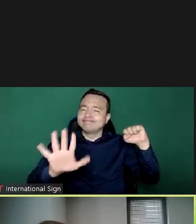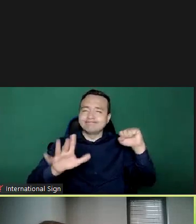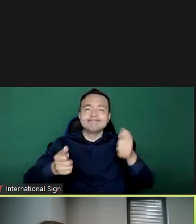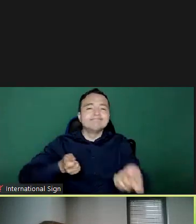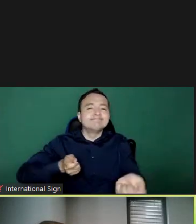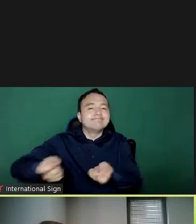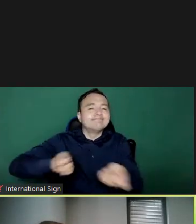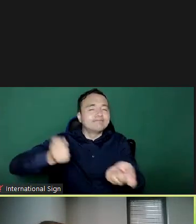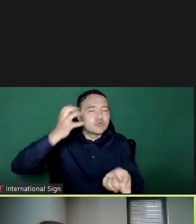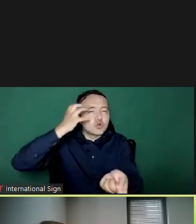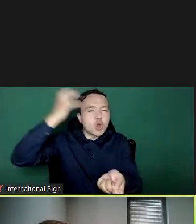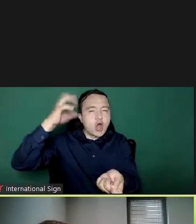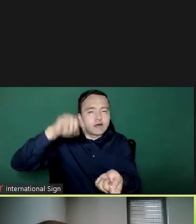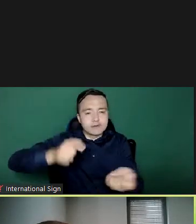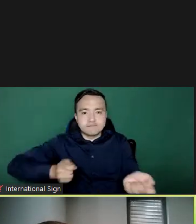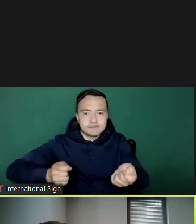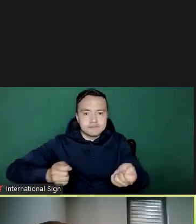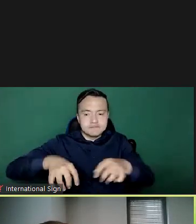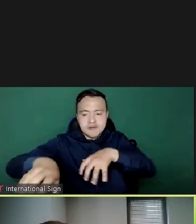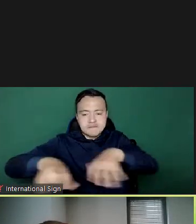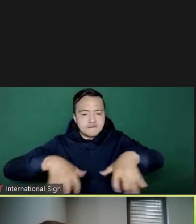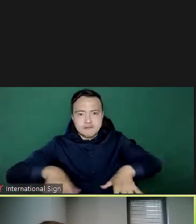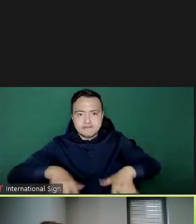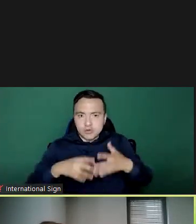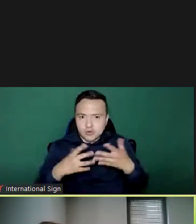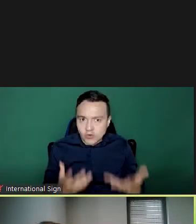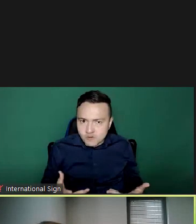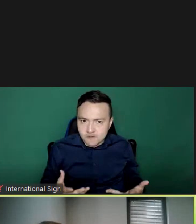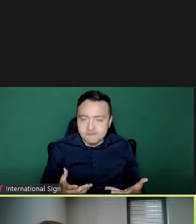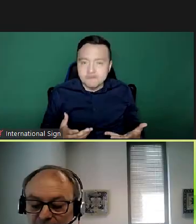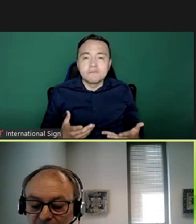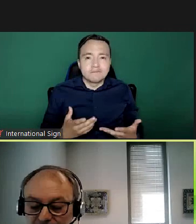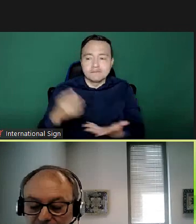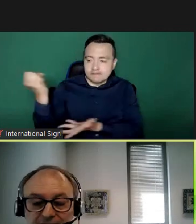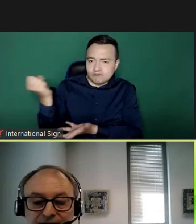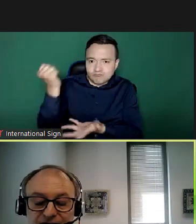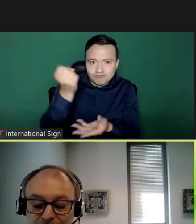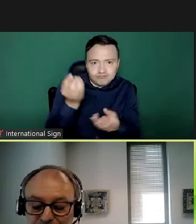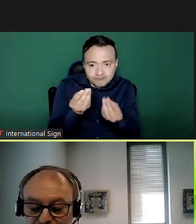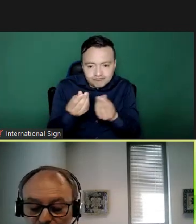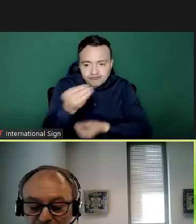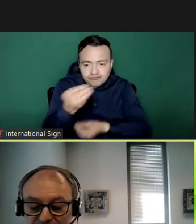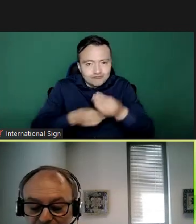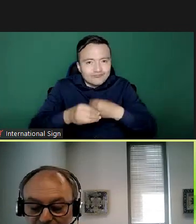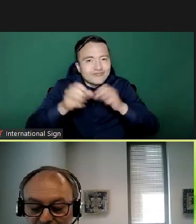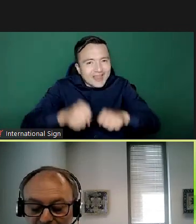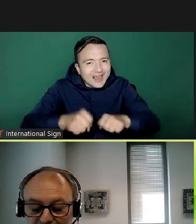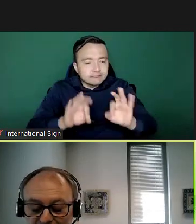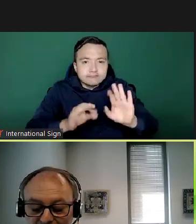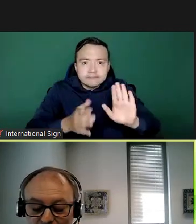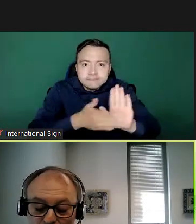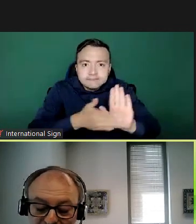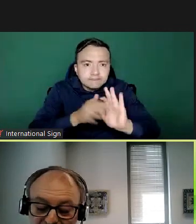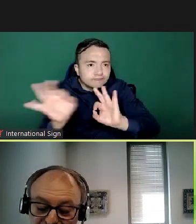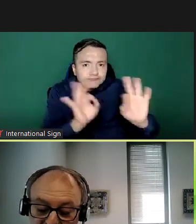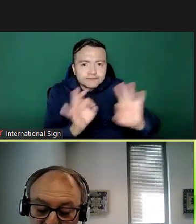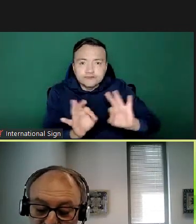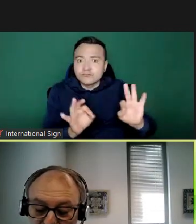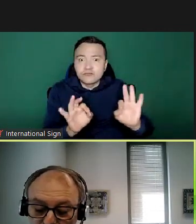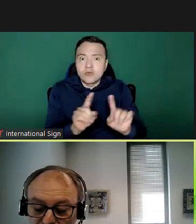en los procedimientos de control fiduciario que trata de garantizar integridad sin afectar el